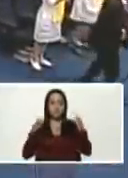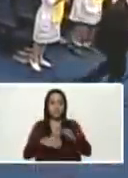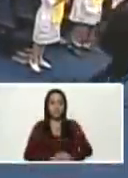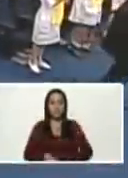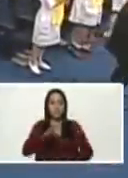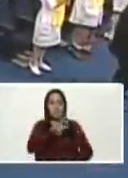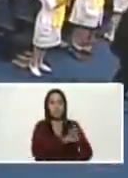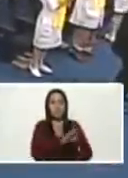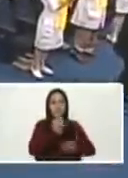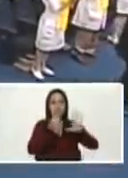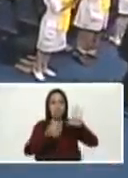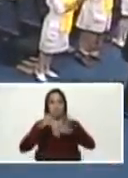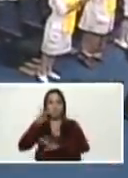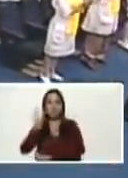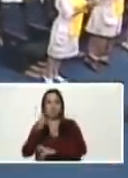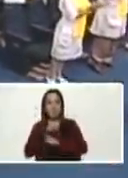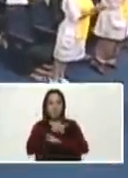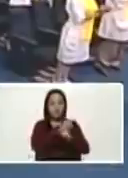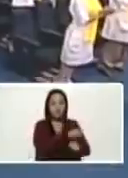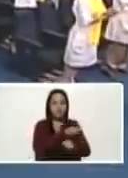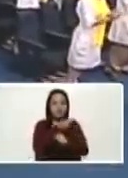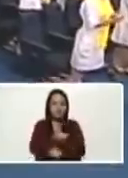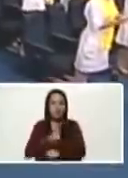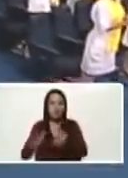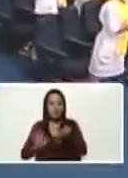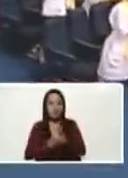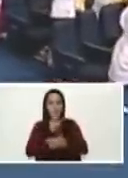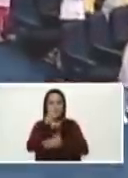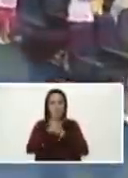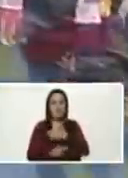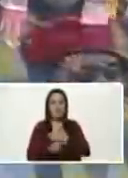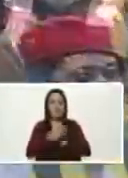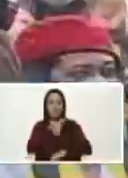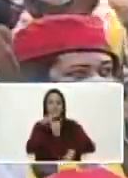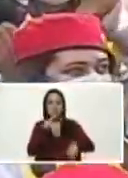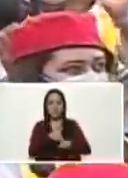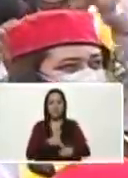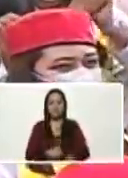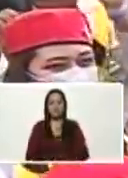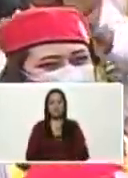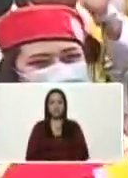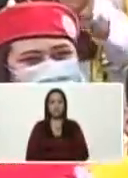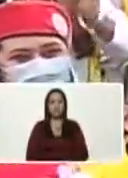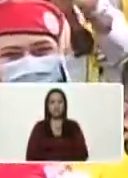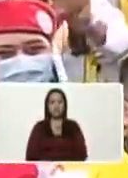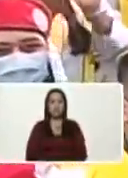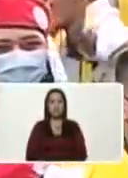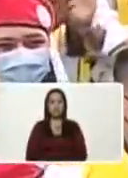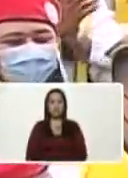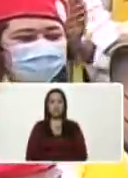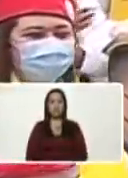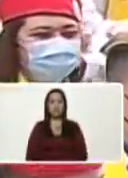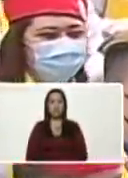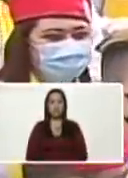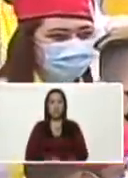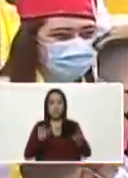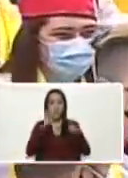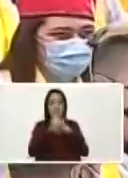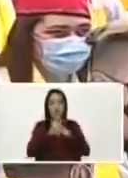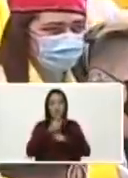174 egresados y egresadas de los diferentes programas nacionales. Graduando, Keila Luisa Morales